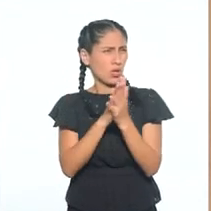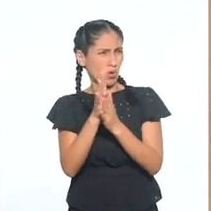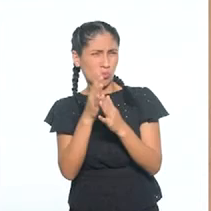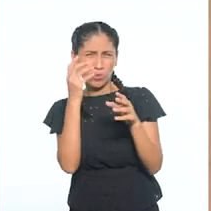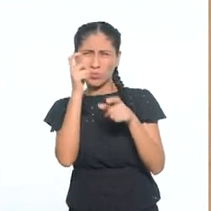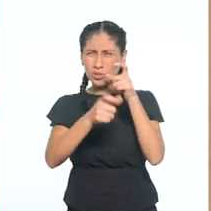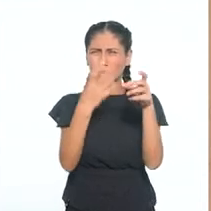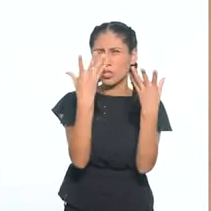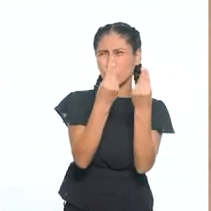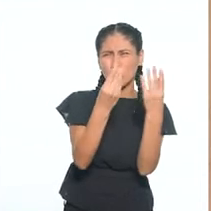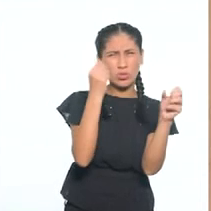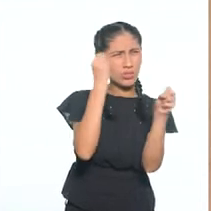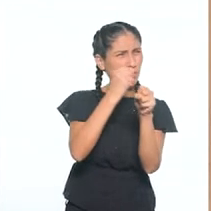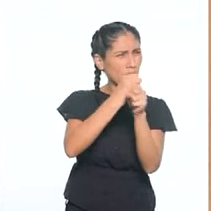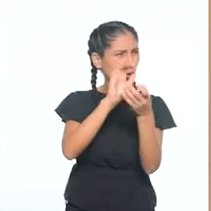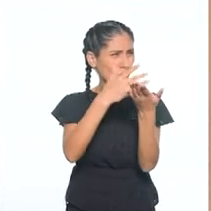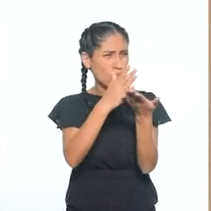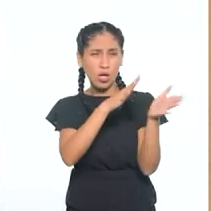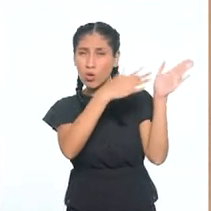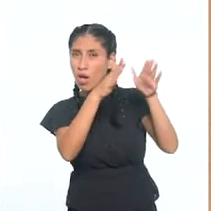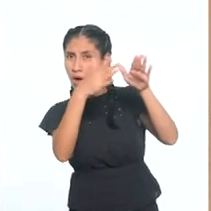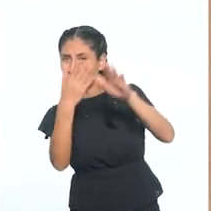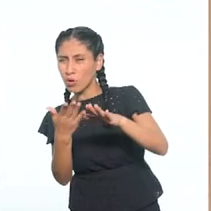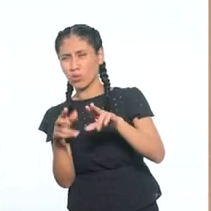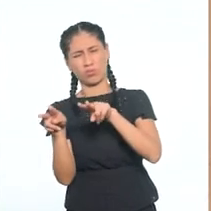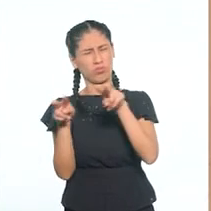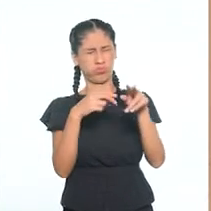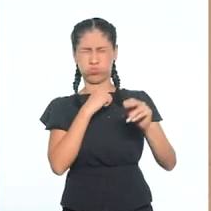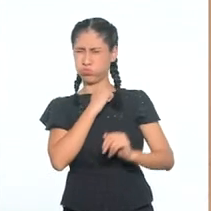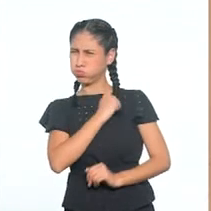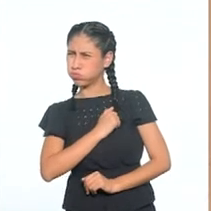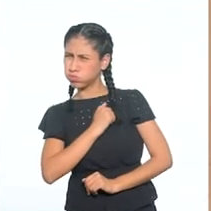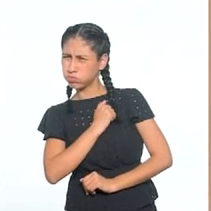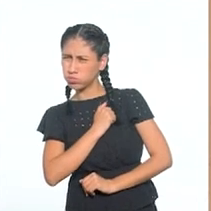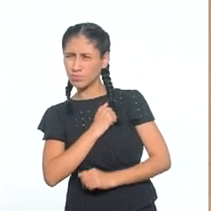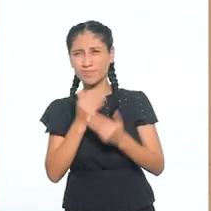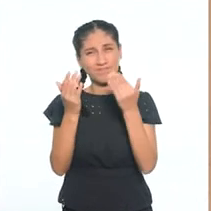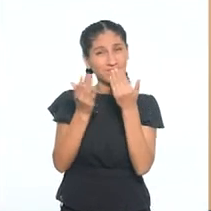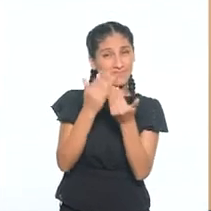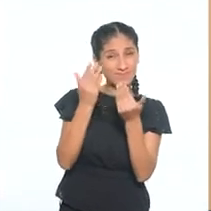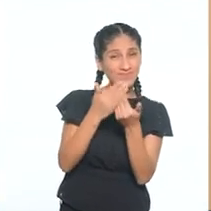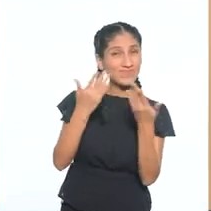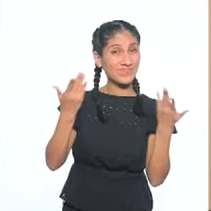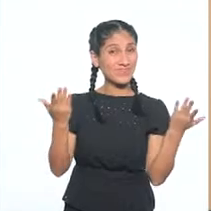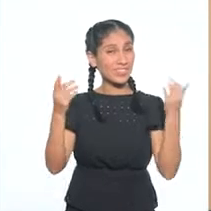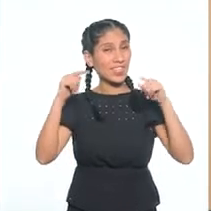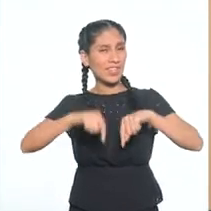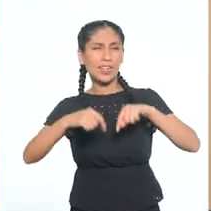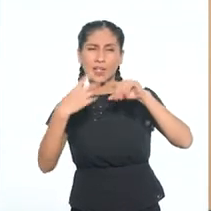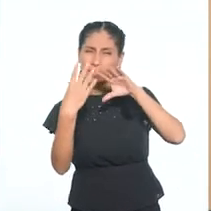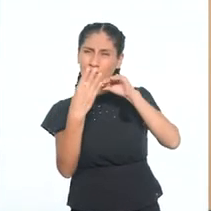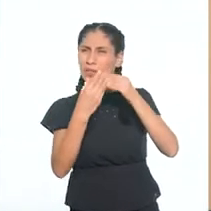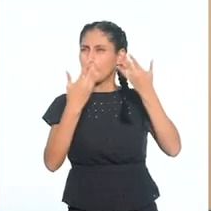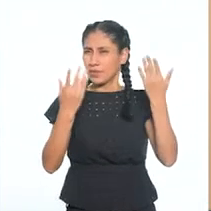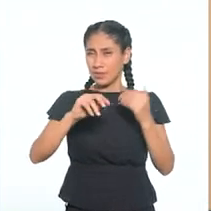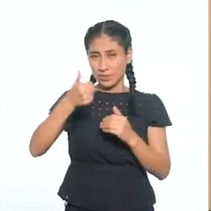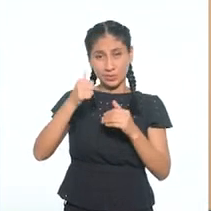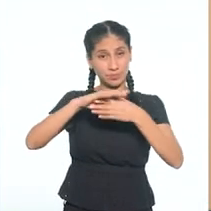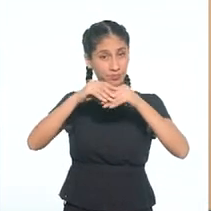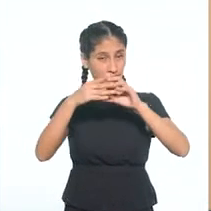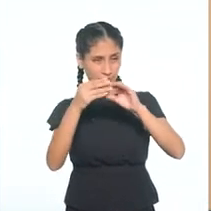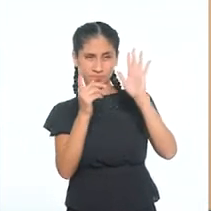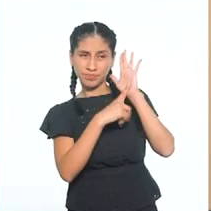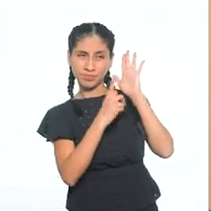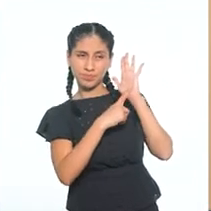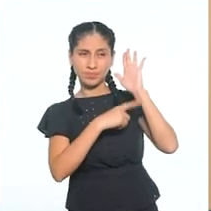las muertes son algunas de las tristes consecuencias de este virus sencillo no hablemos ahora de la siguiente